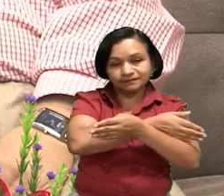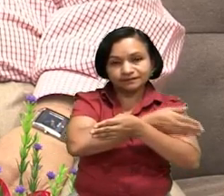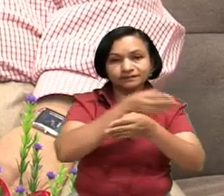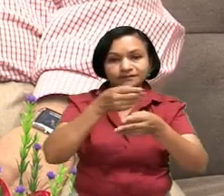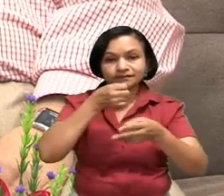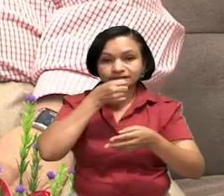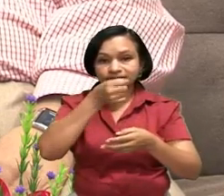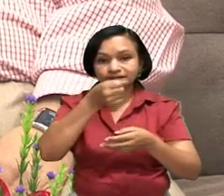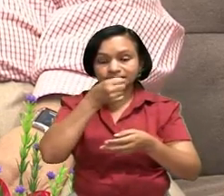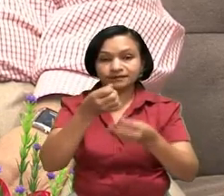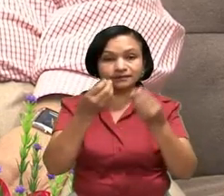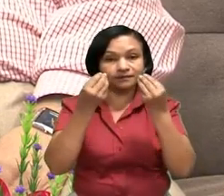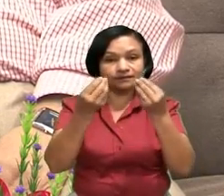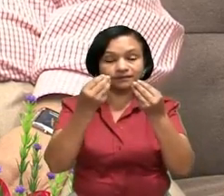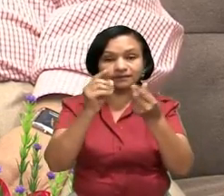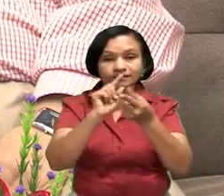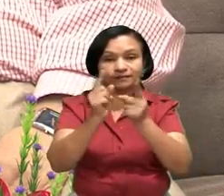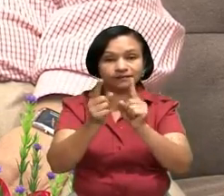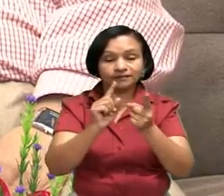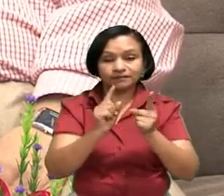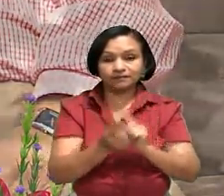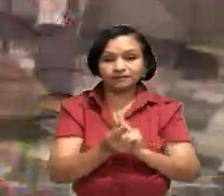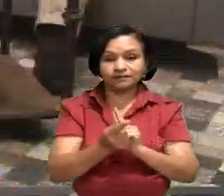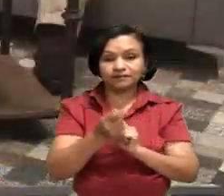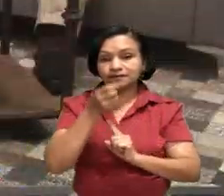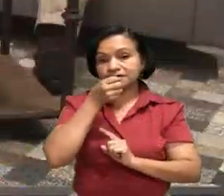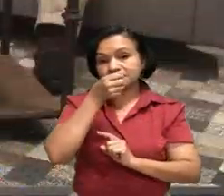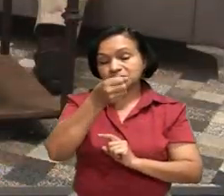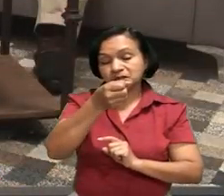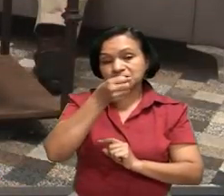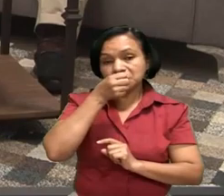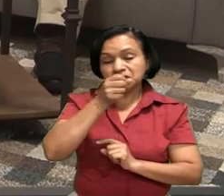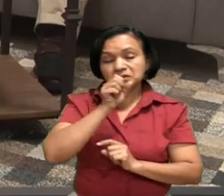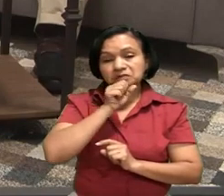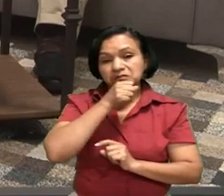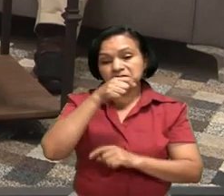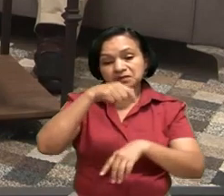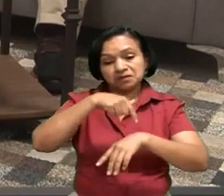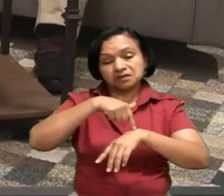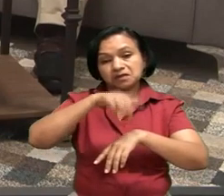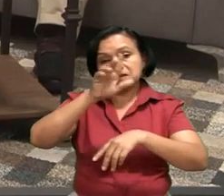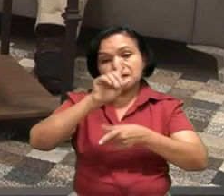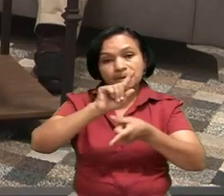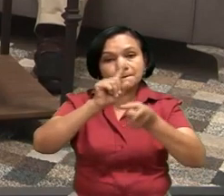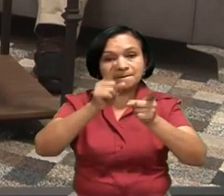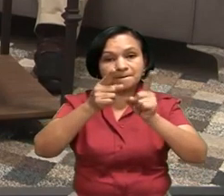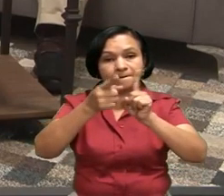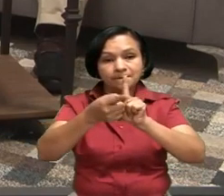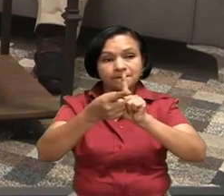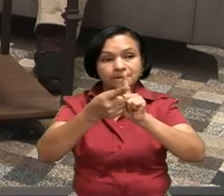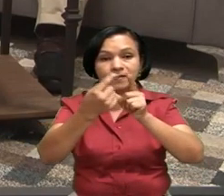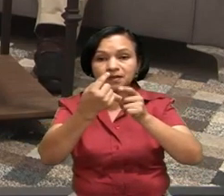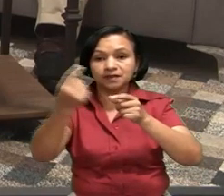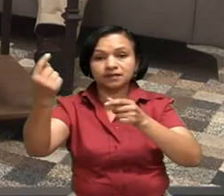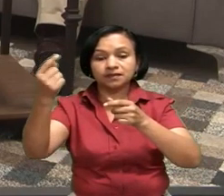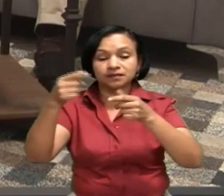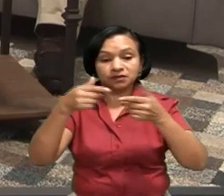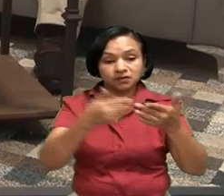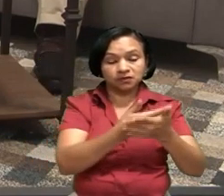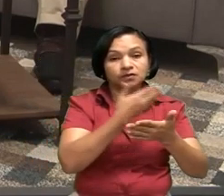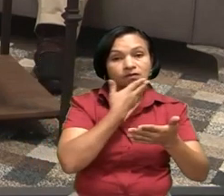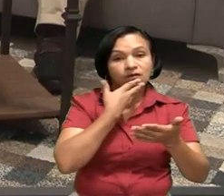hay mucho relevo ya los periodistas de aquellos tiempos poco a poco nos estamos yendo pero lo